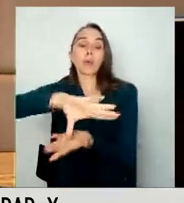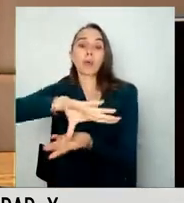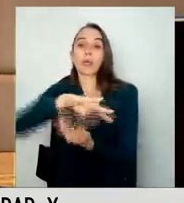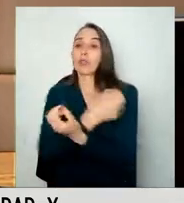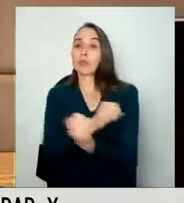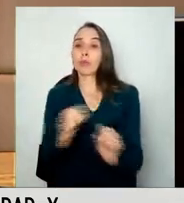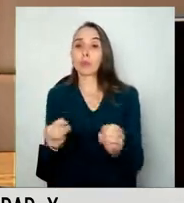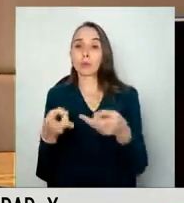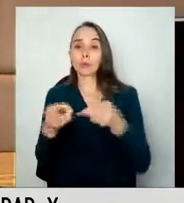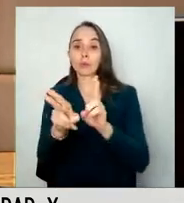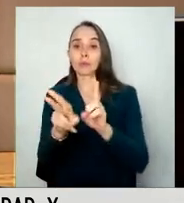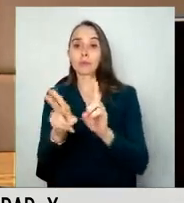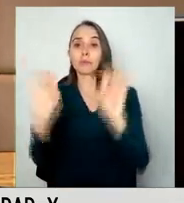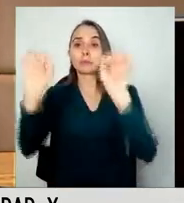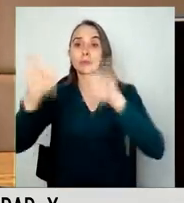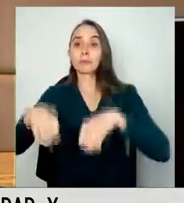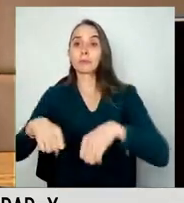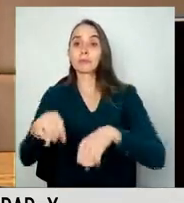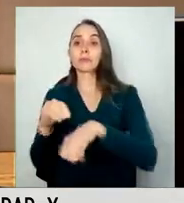aprobaremos